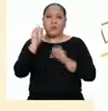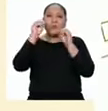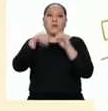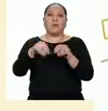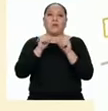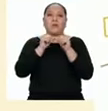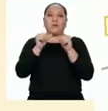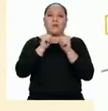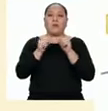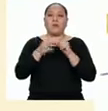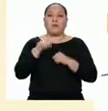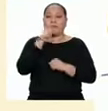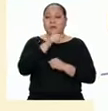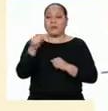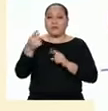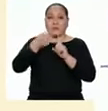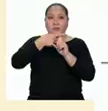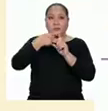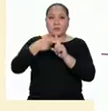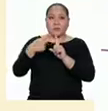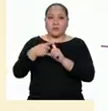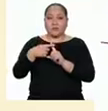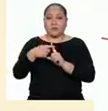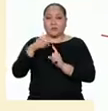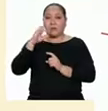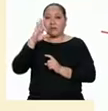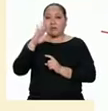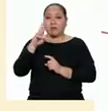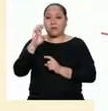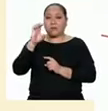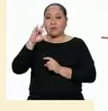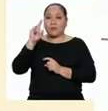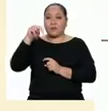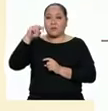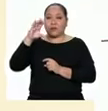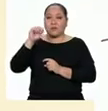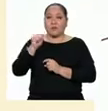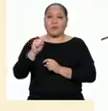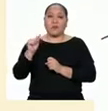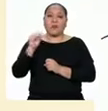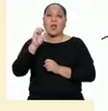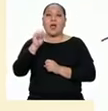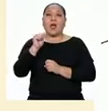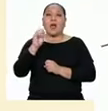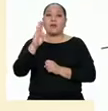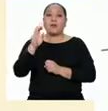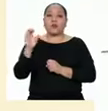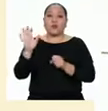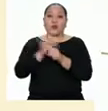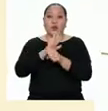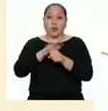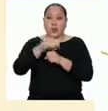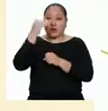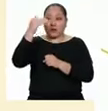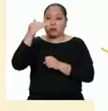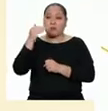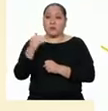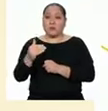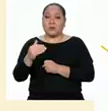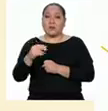Además, la suma de las frecuencias absolutas es igual al número total de datos de la muestra, que se representa